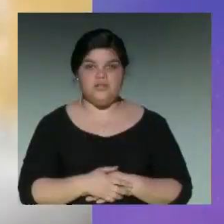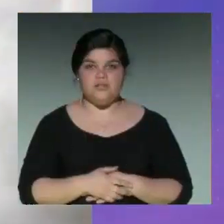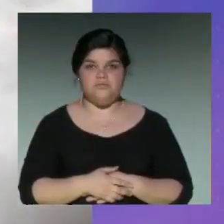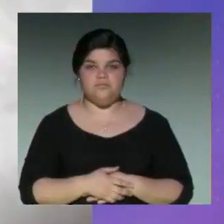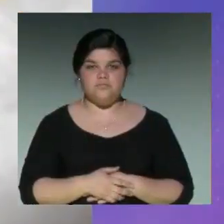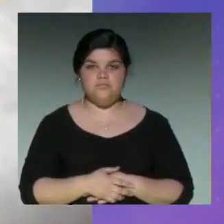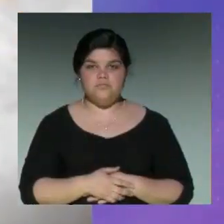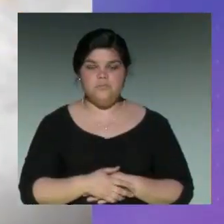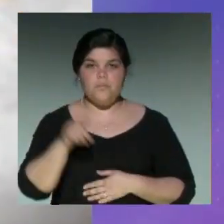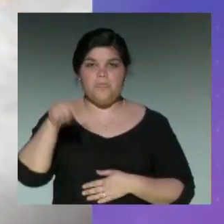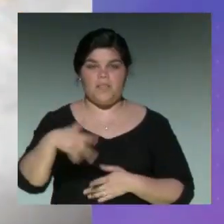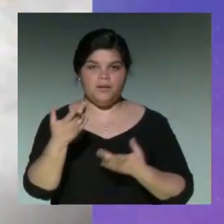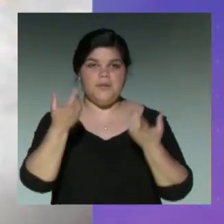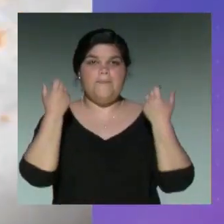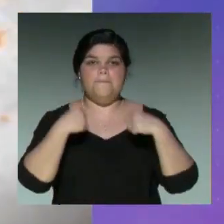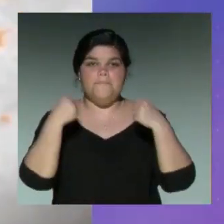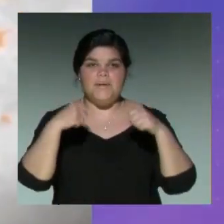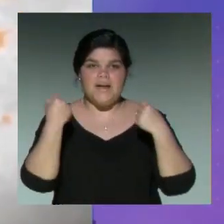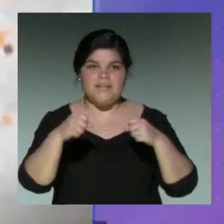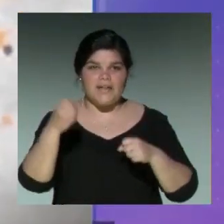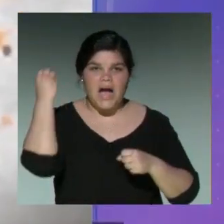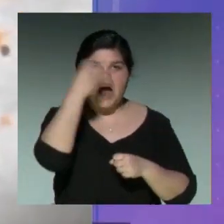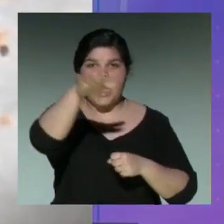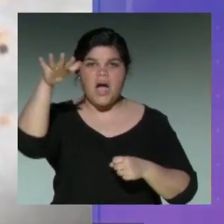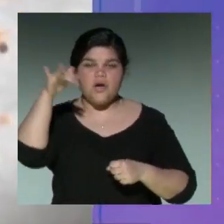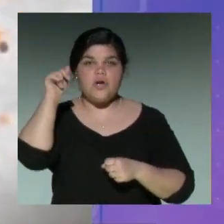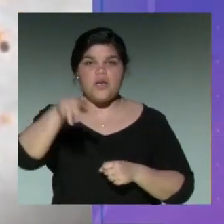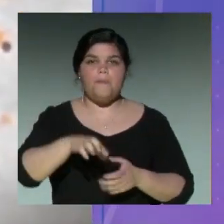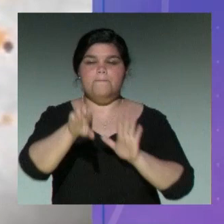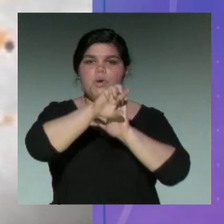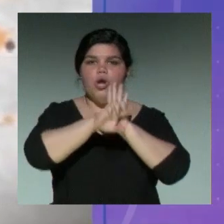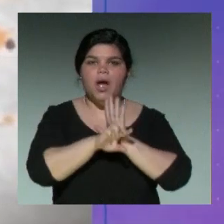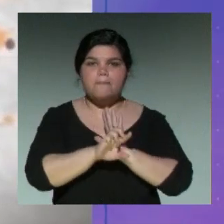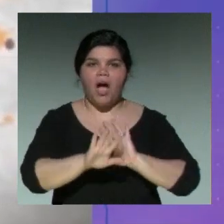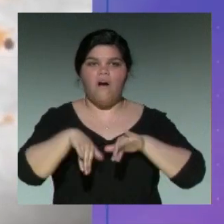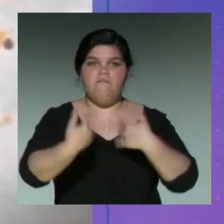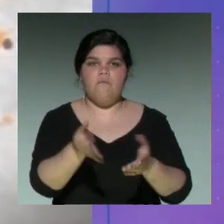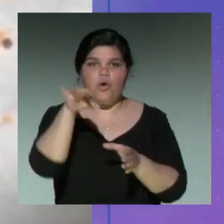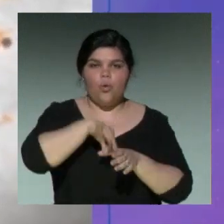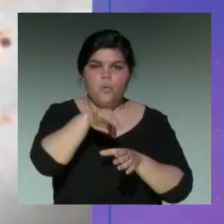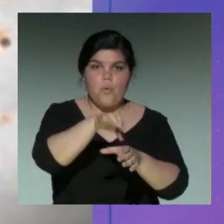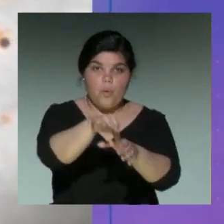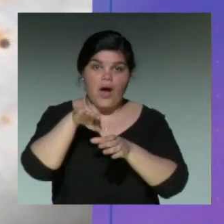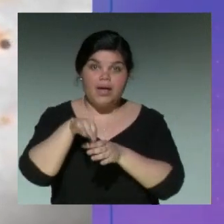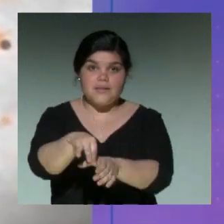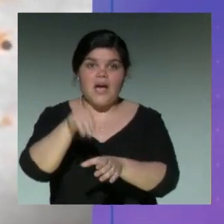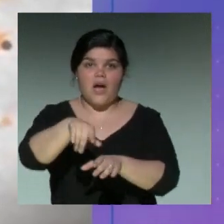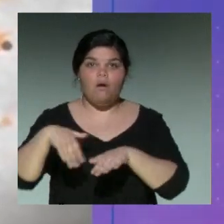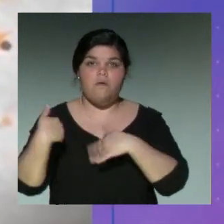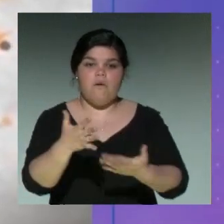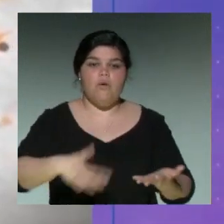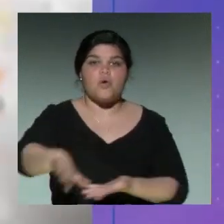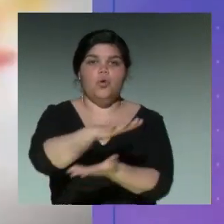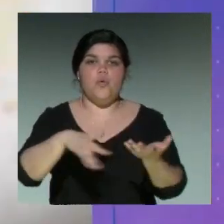A través de las prácticas agroecológicas, el programa ProHuerta se propone favorecer la participación y la organización de las comunidades con las que